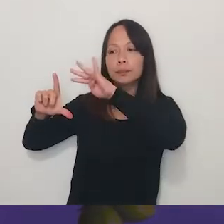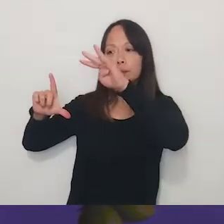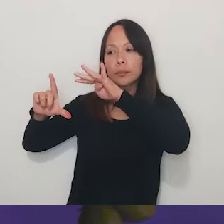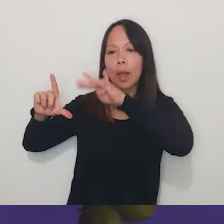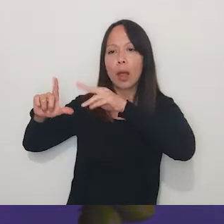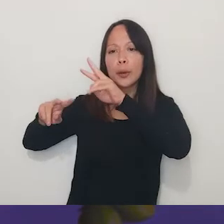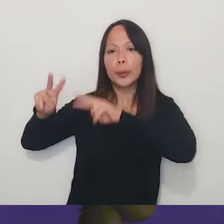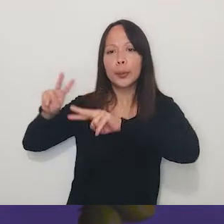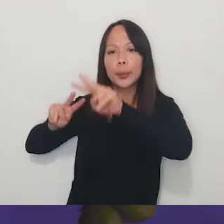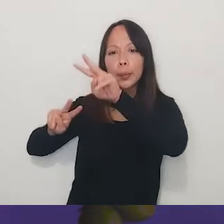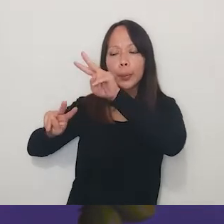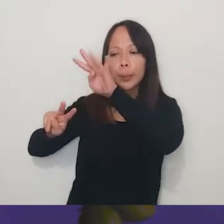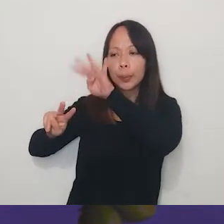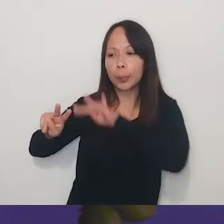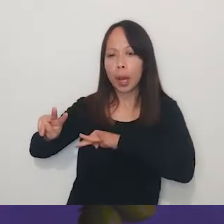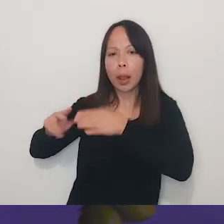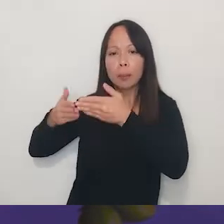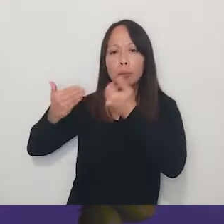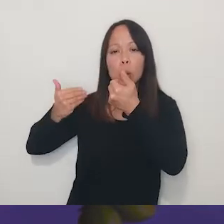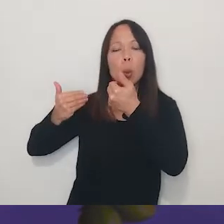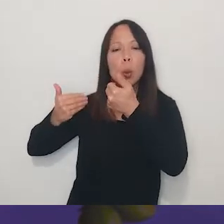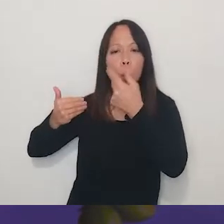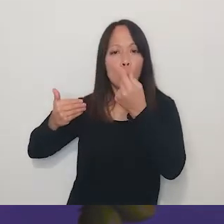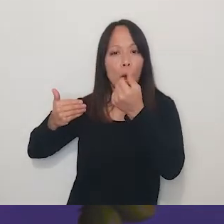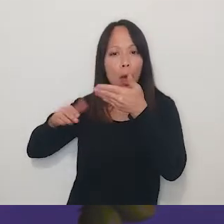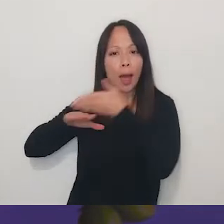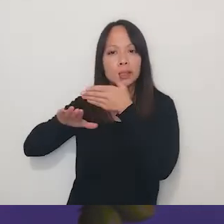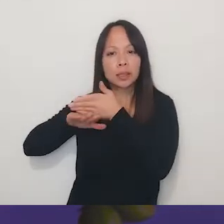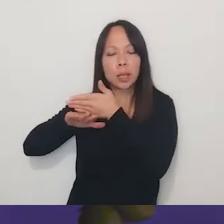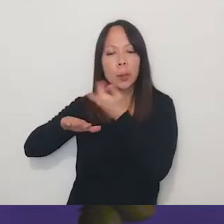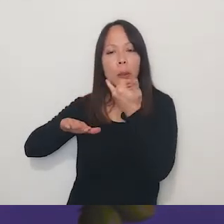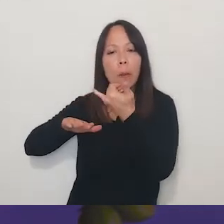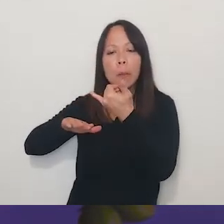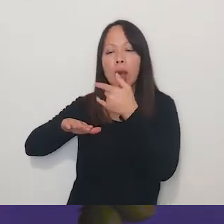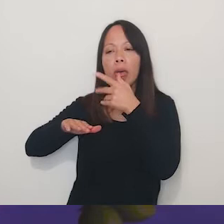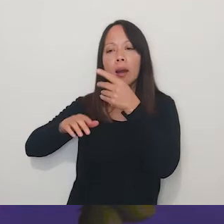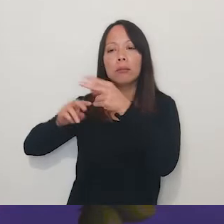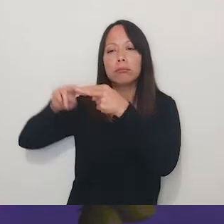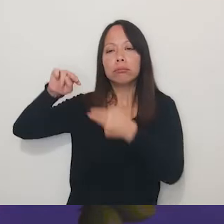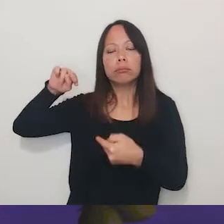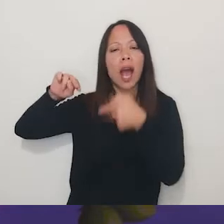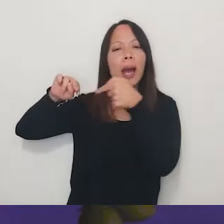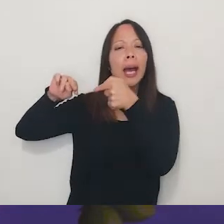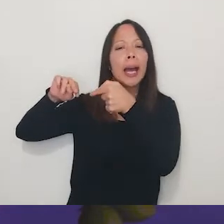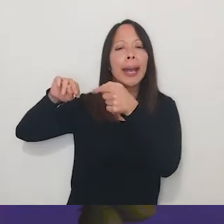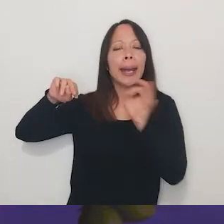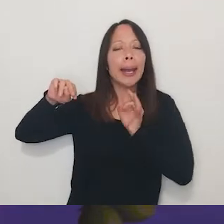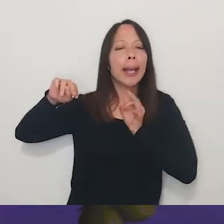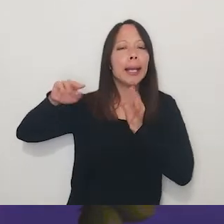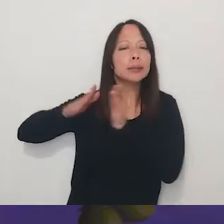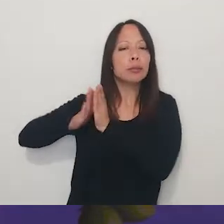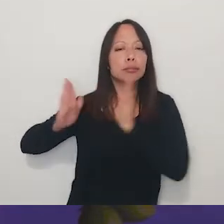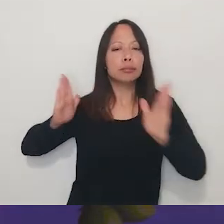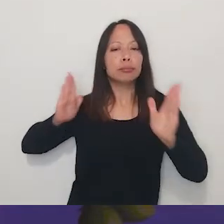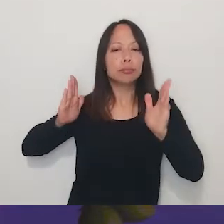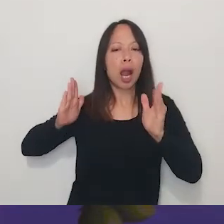panel busca con muy buena cobertura, muy rápida y un costo bastante accesible, todos los genes que en el año en que